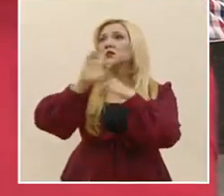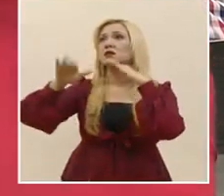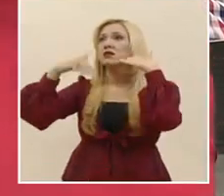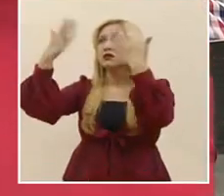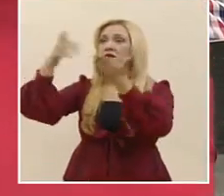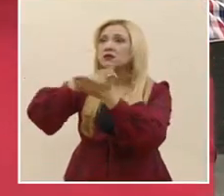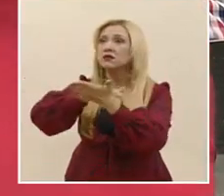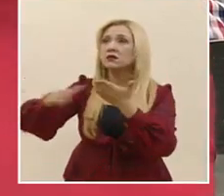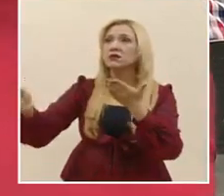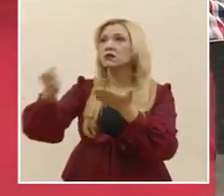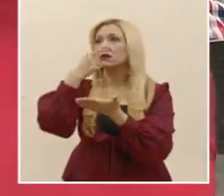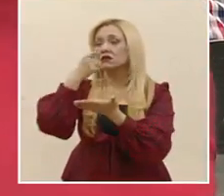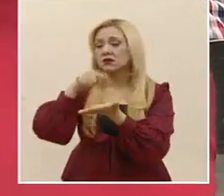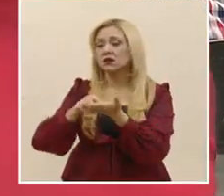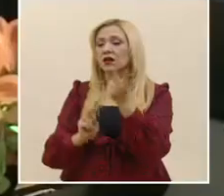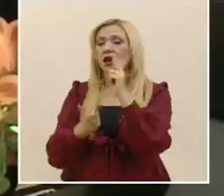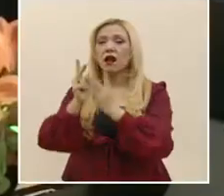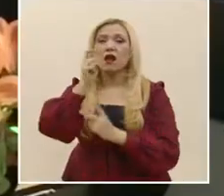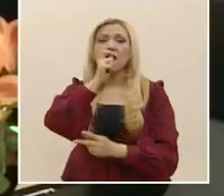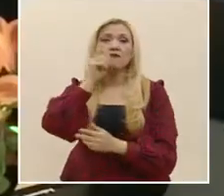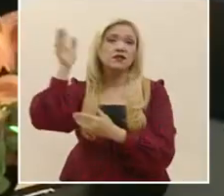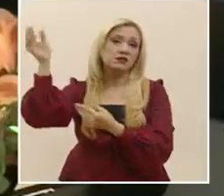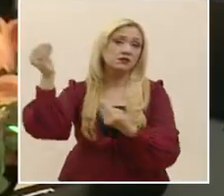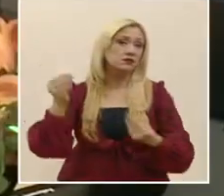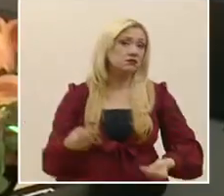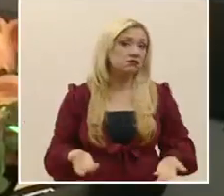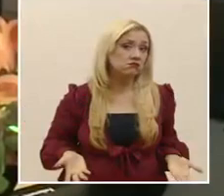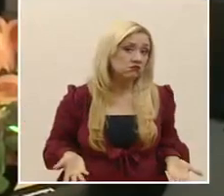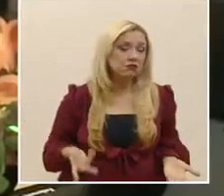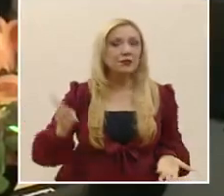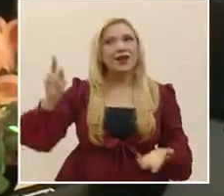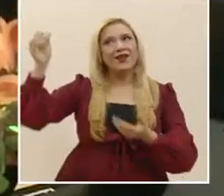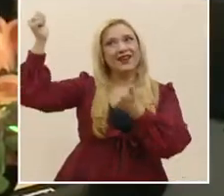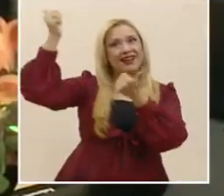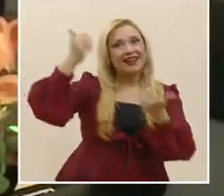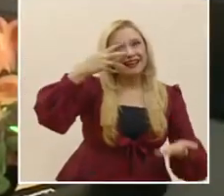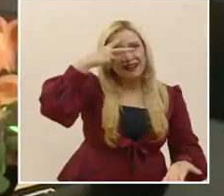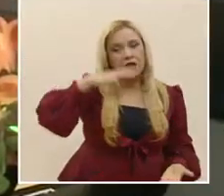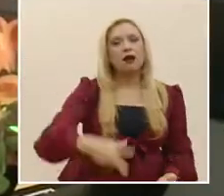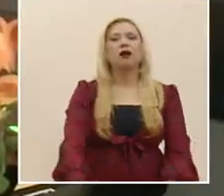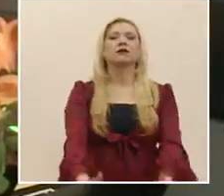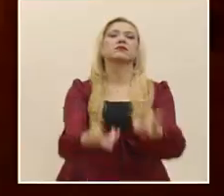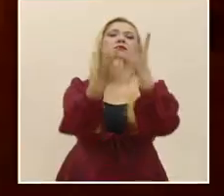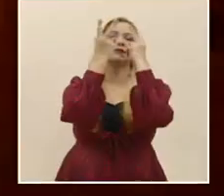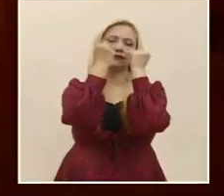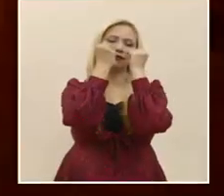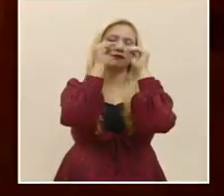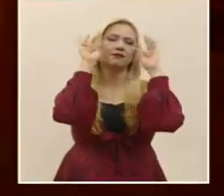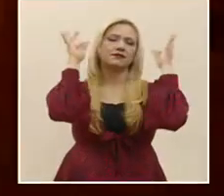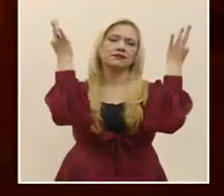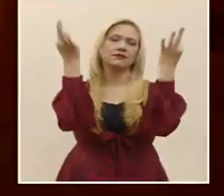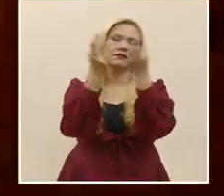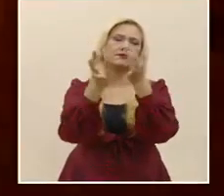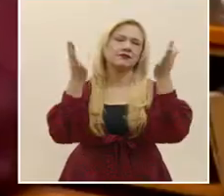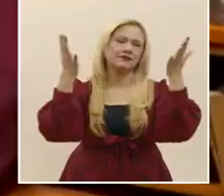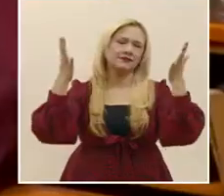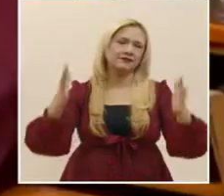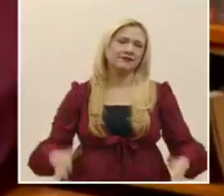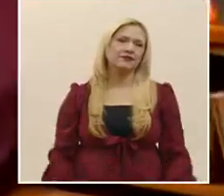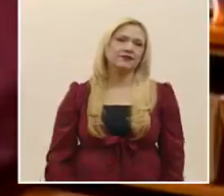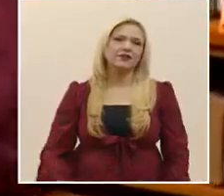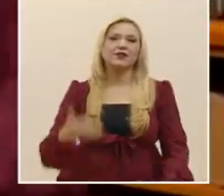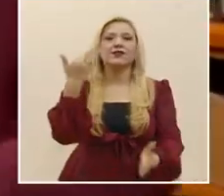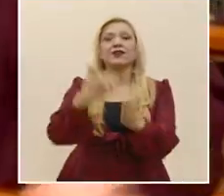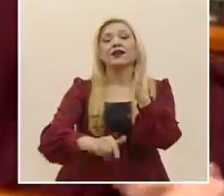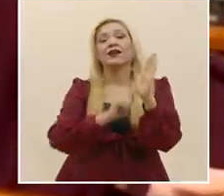productos regulados con derivados del cannabis. Sin embargo, al ingresarlos a México, enfrentan trabas y criminalización por la falta de